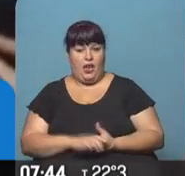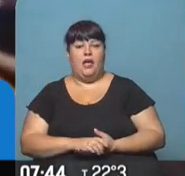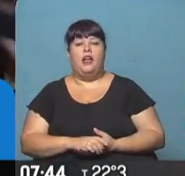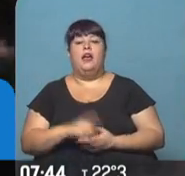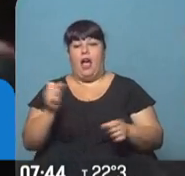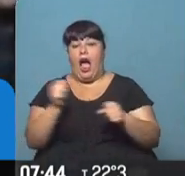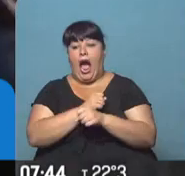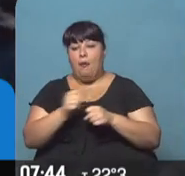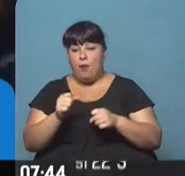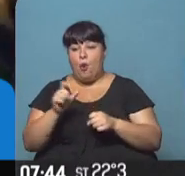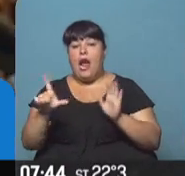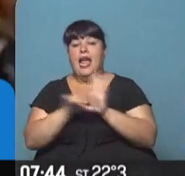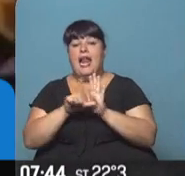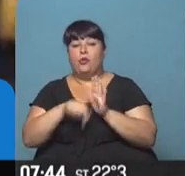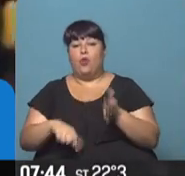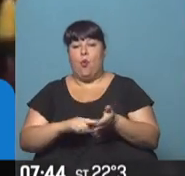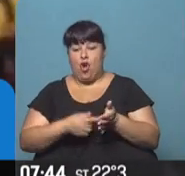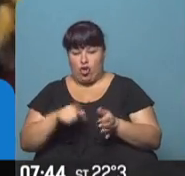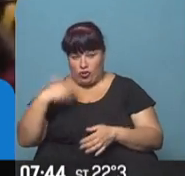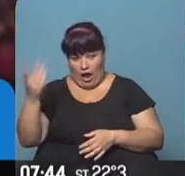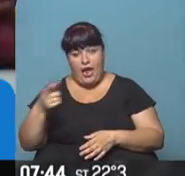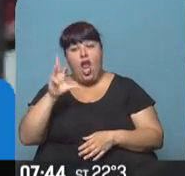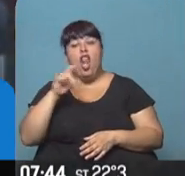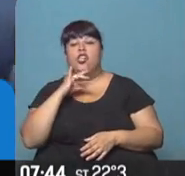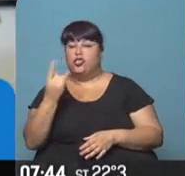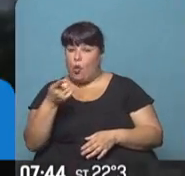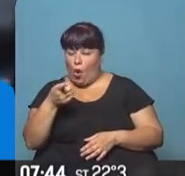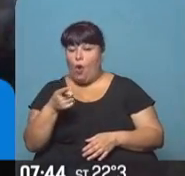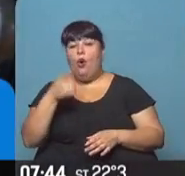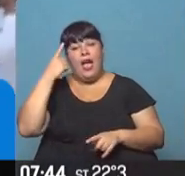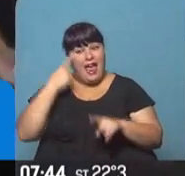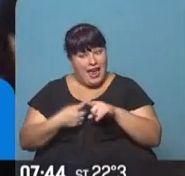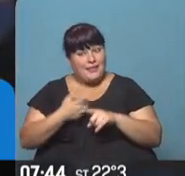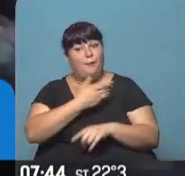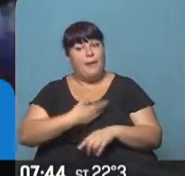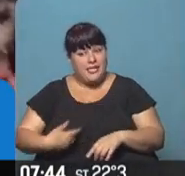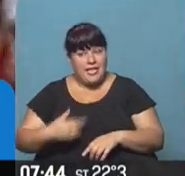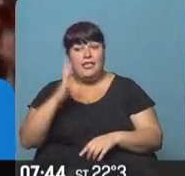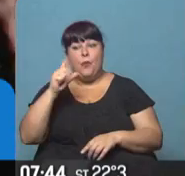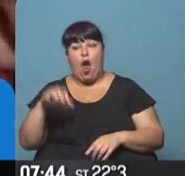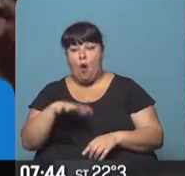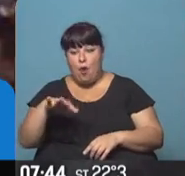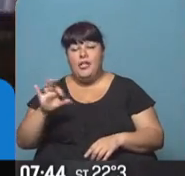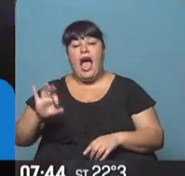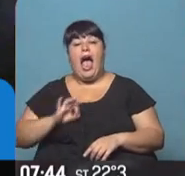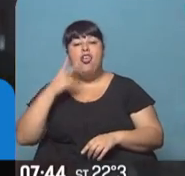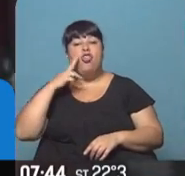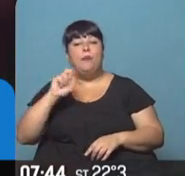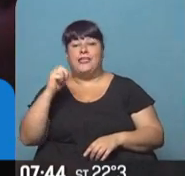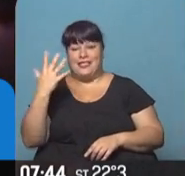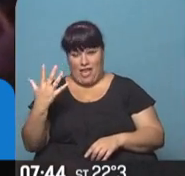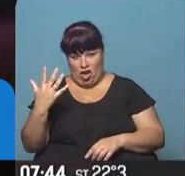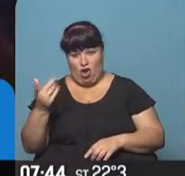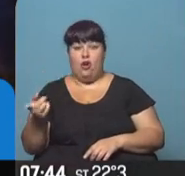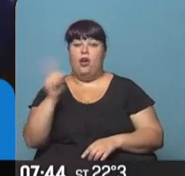fue aprobada por la legislatura bonaerense. Recordemos que Martín Lustó fue presidente de la entidad en el año 2005. Por